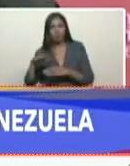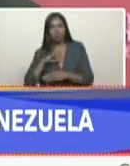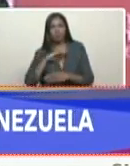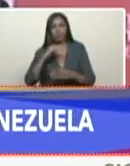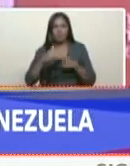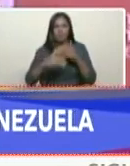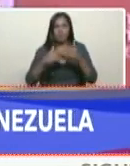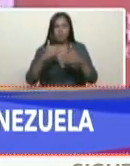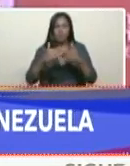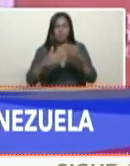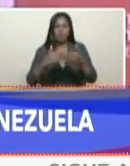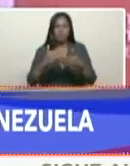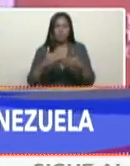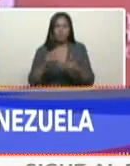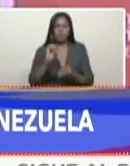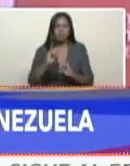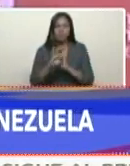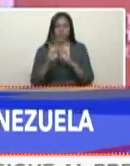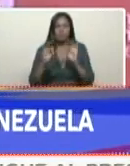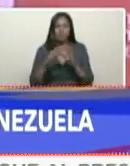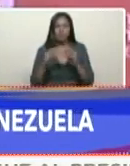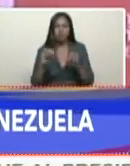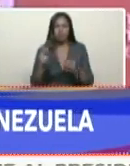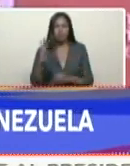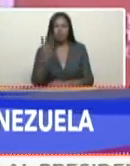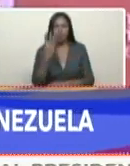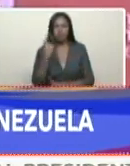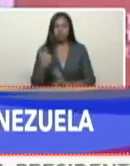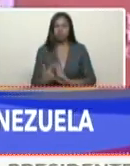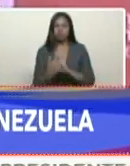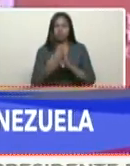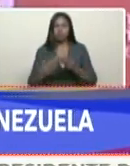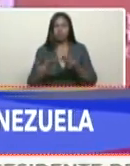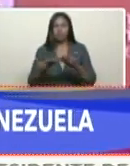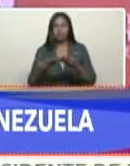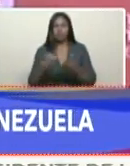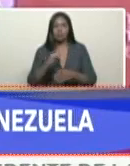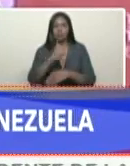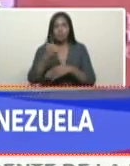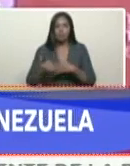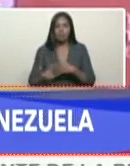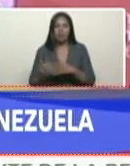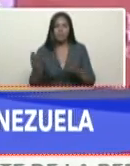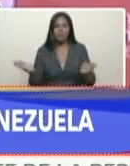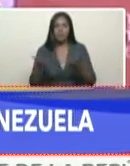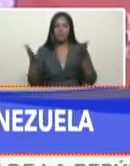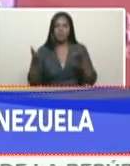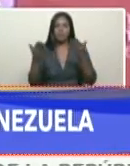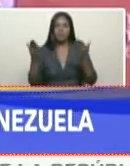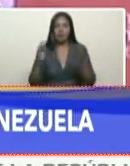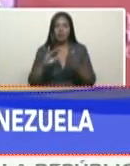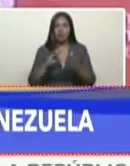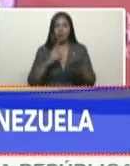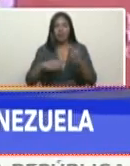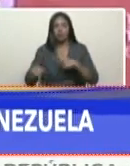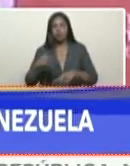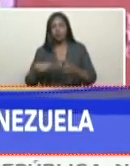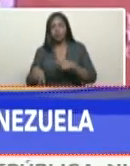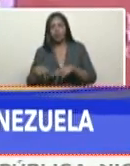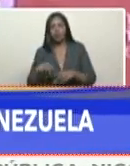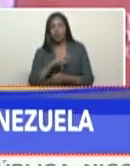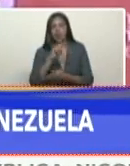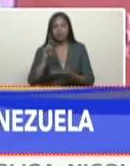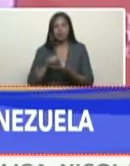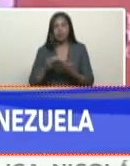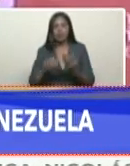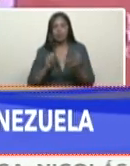paso a paso. Así que el cuarto frente que le entrego es el plan para impulsar la producción a nivel nacional